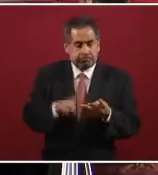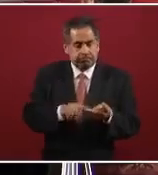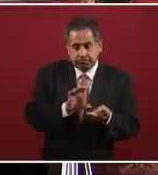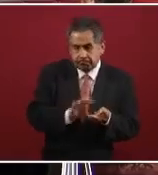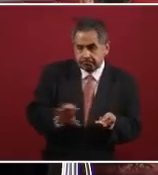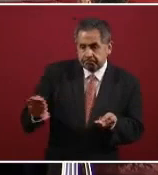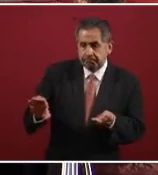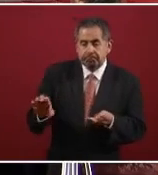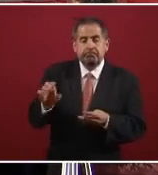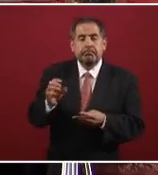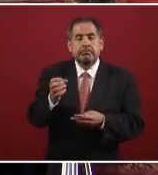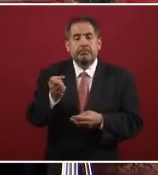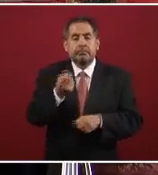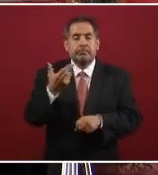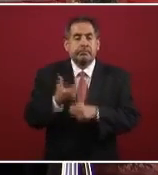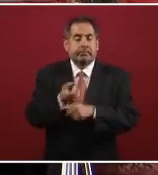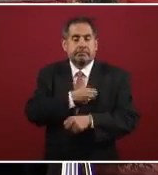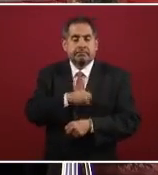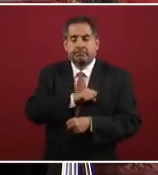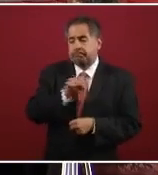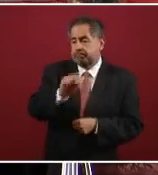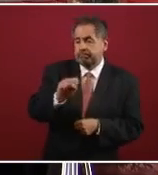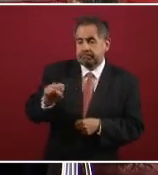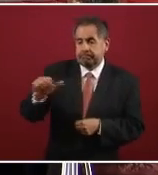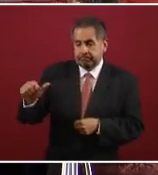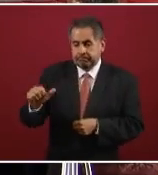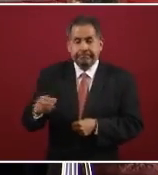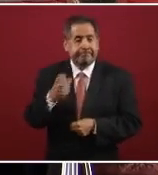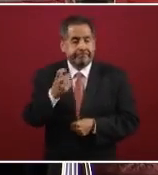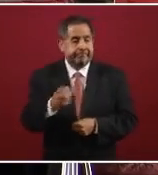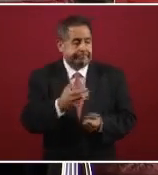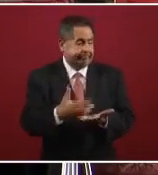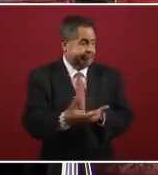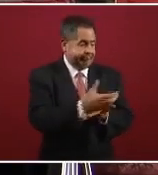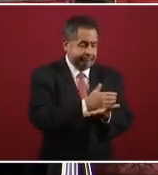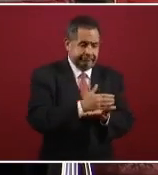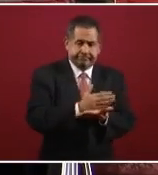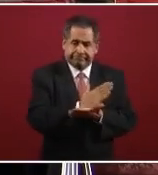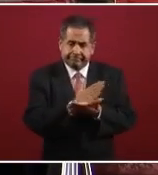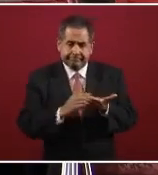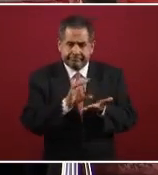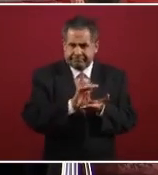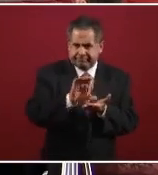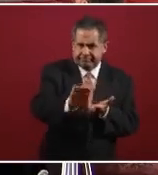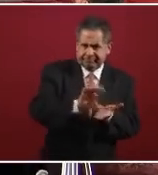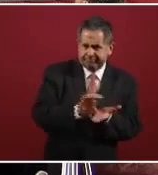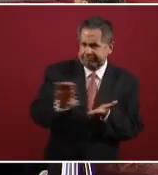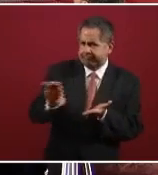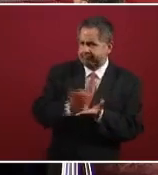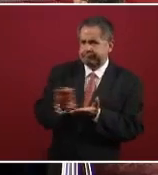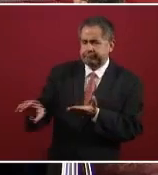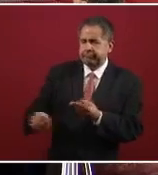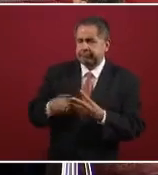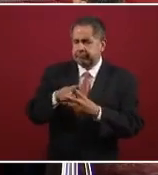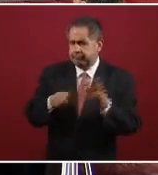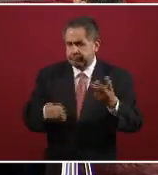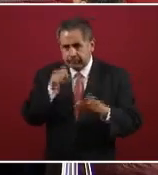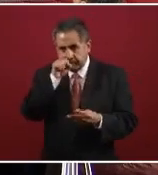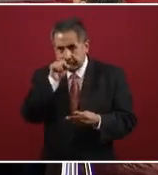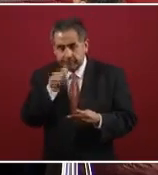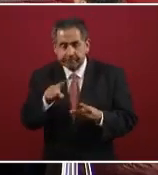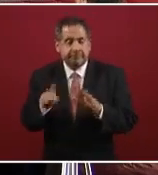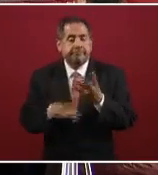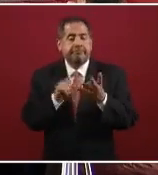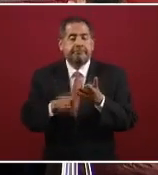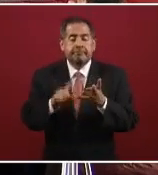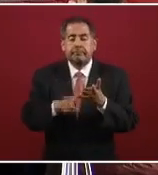secretaria de salud fueron las tres fuentes fue fue dándose se destinaron los recursos hubo también un